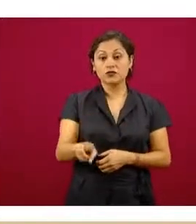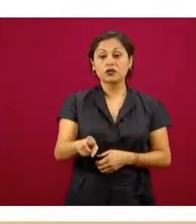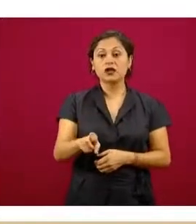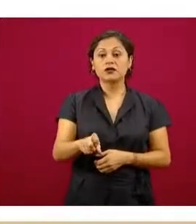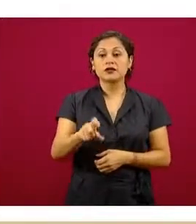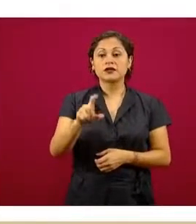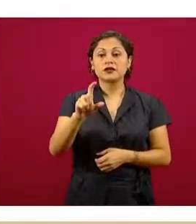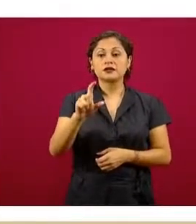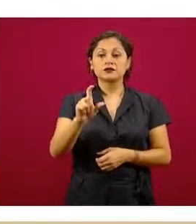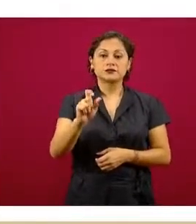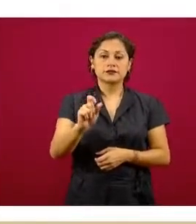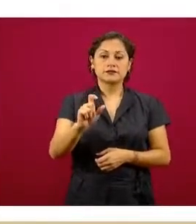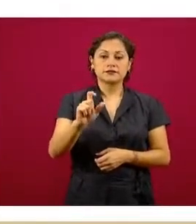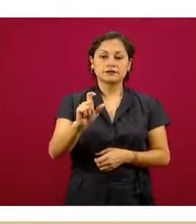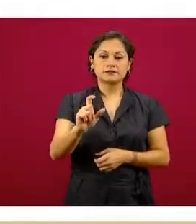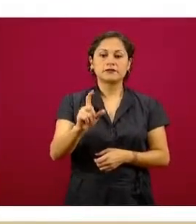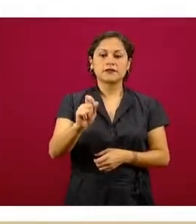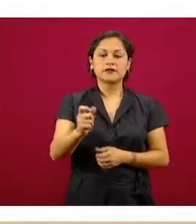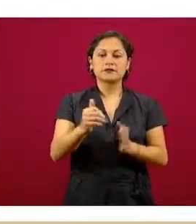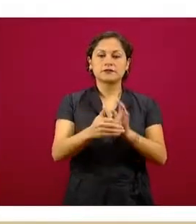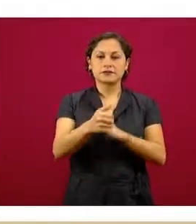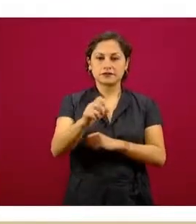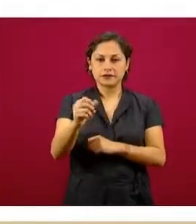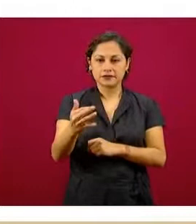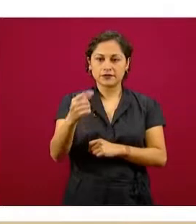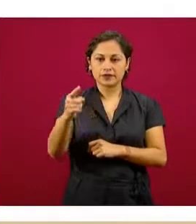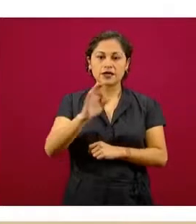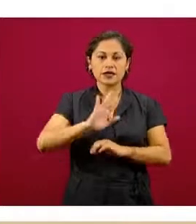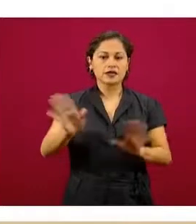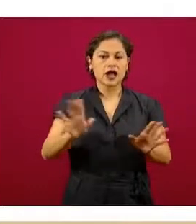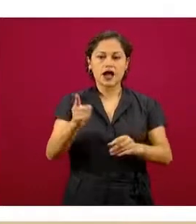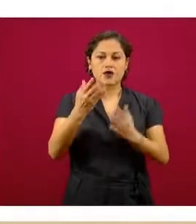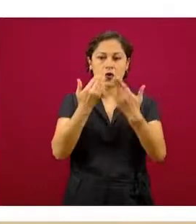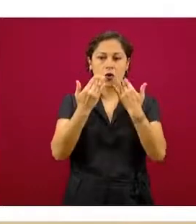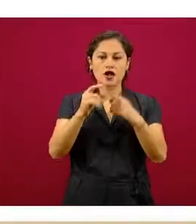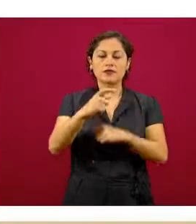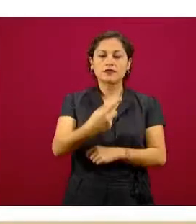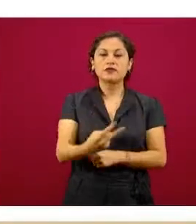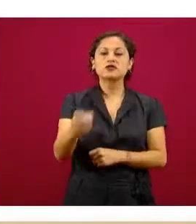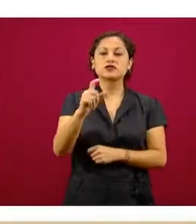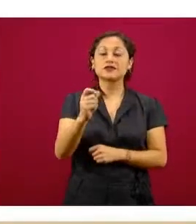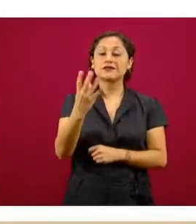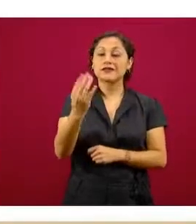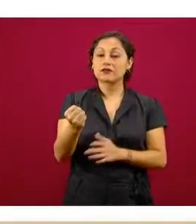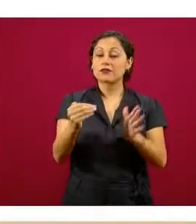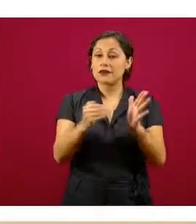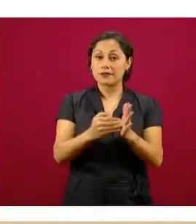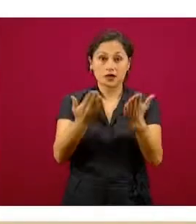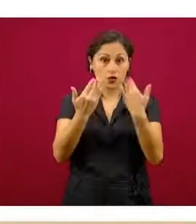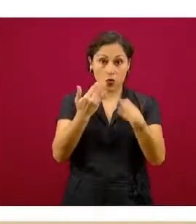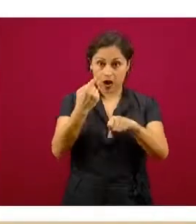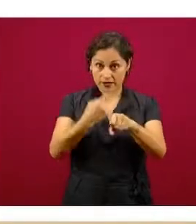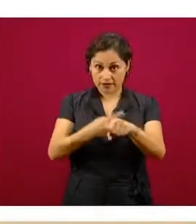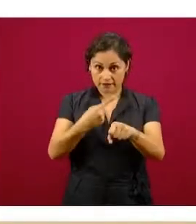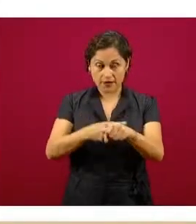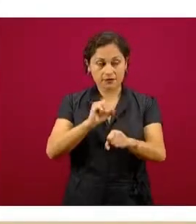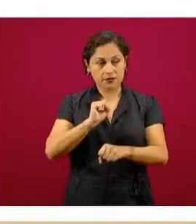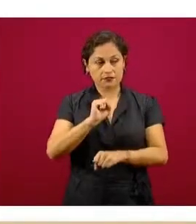también negativo al virus SARS-CoV-2, por lo tanto se descarta la presencia de COVID-19. Pero así también